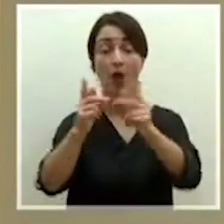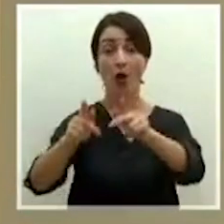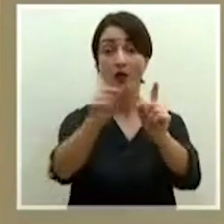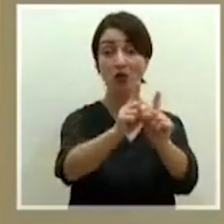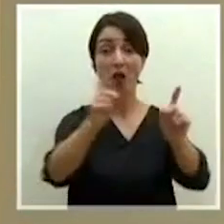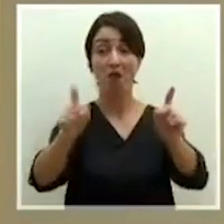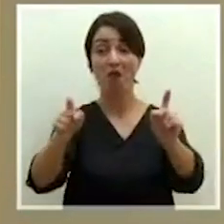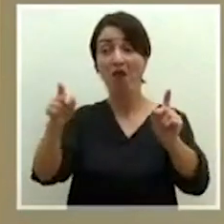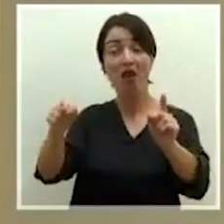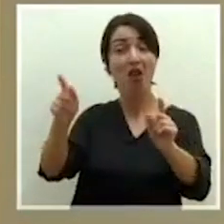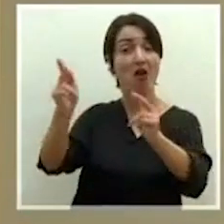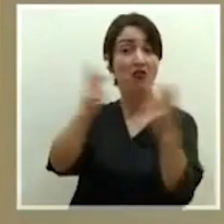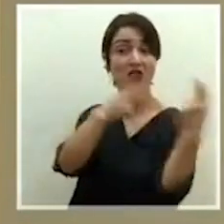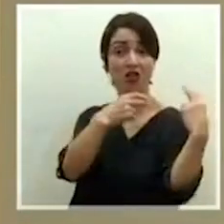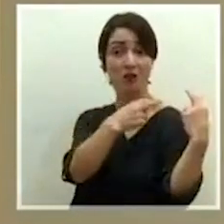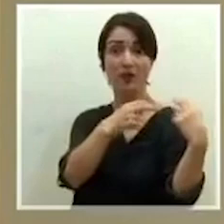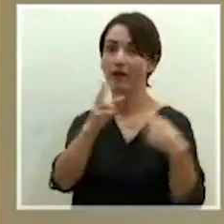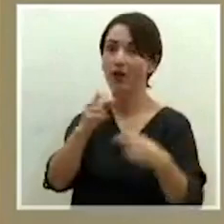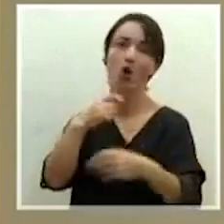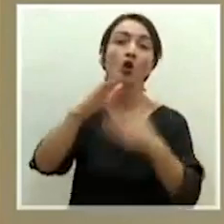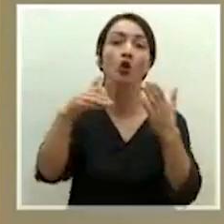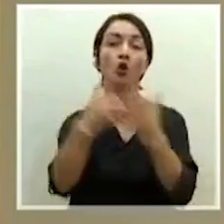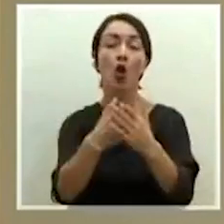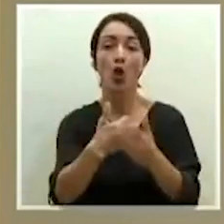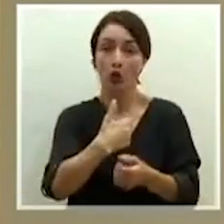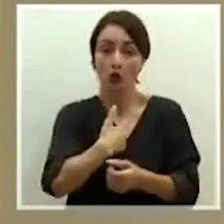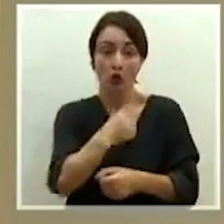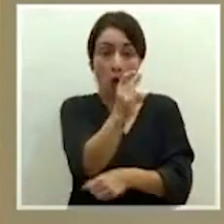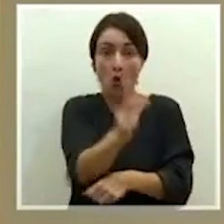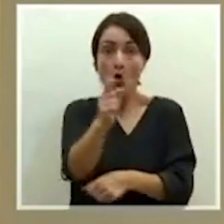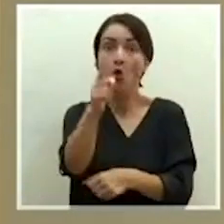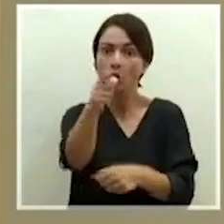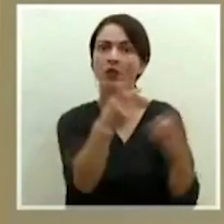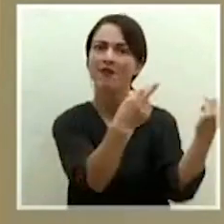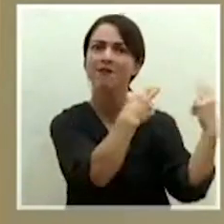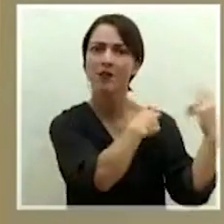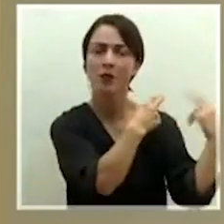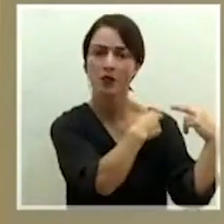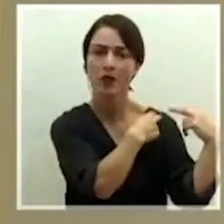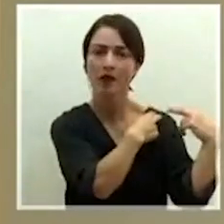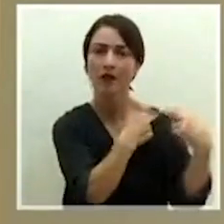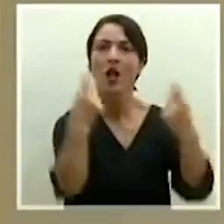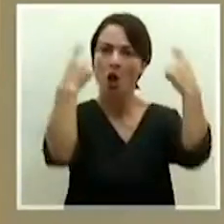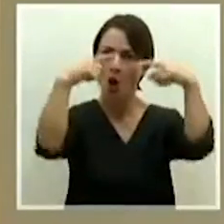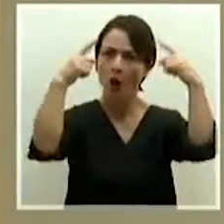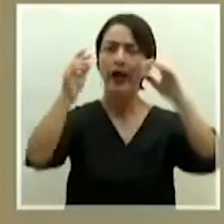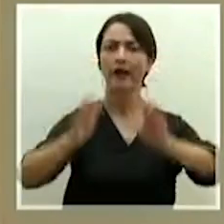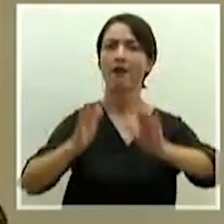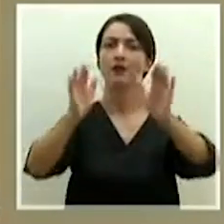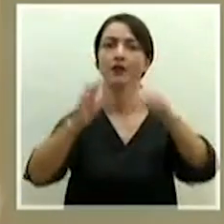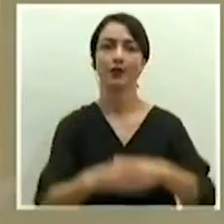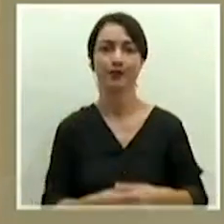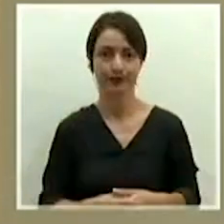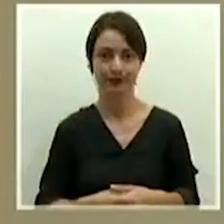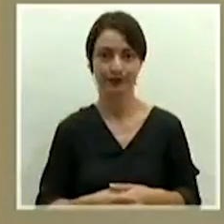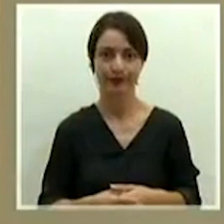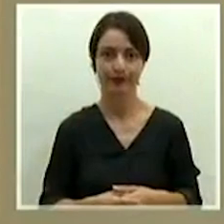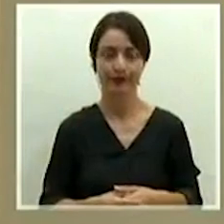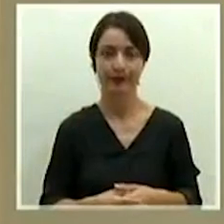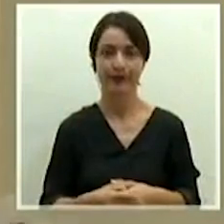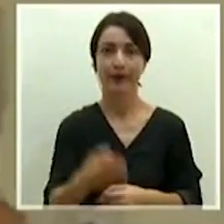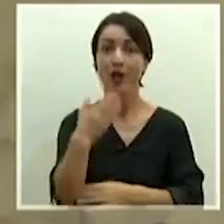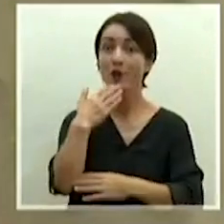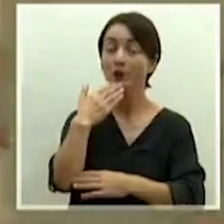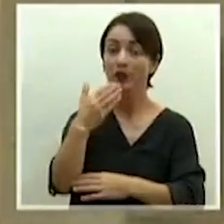par de nosotros. Si cada uno y cada una de nosotros asume la responsabilidad, vamos a lograr el éxito. Muchas gracias